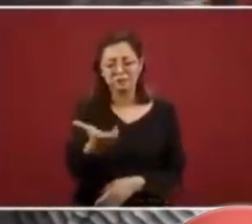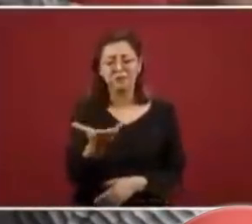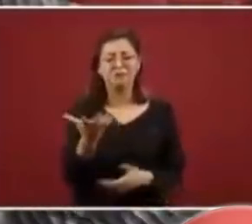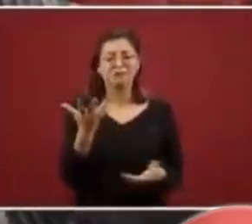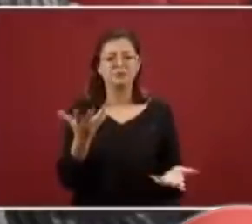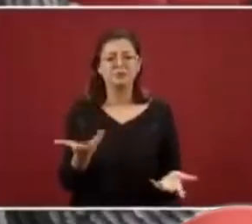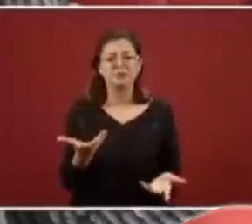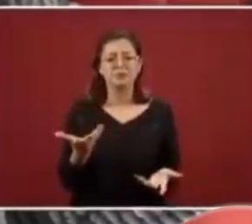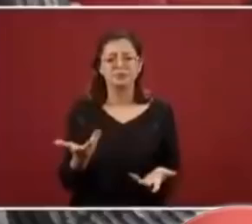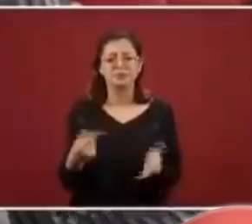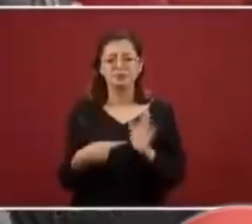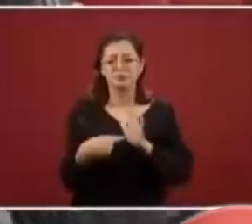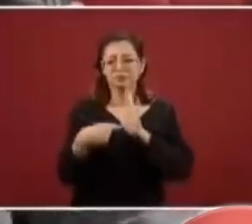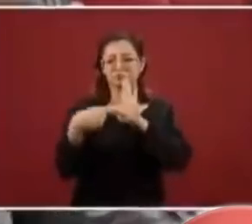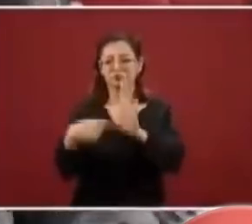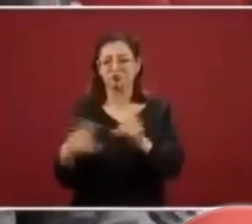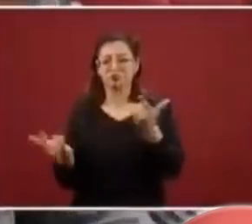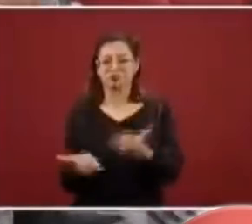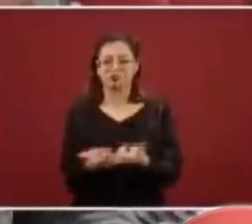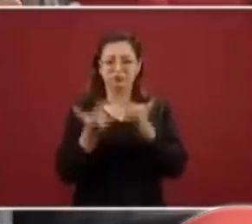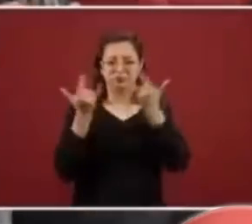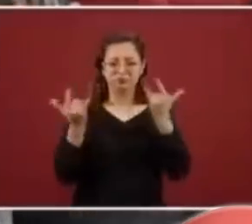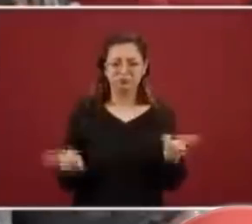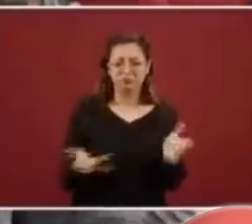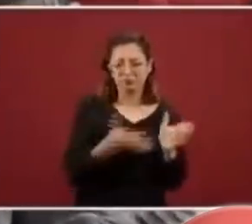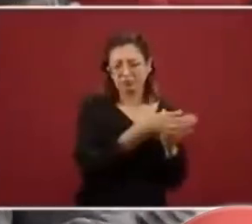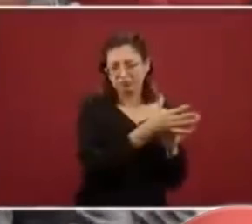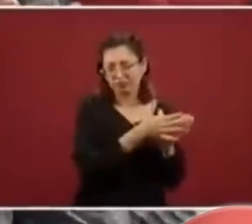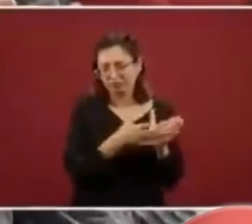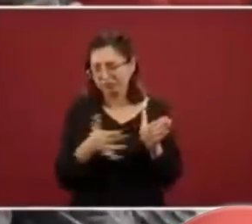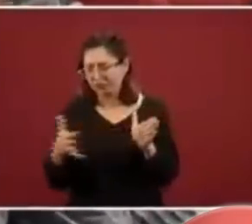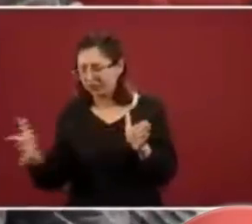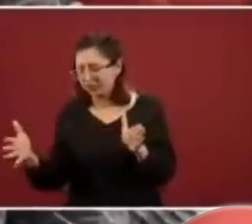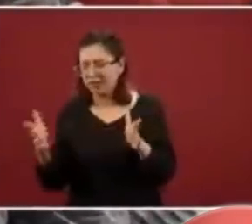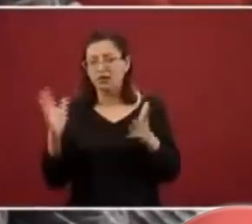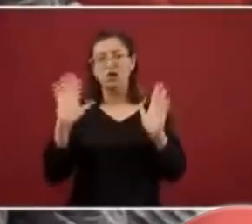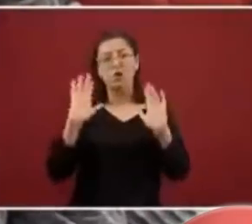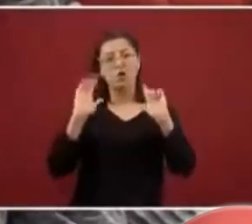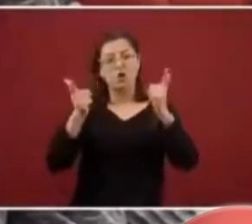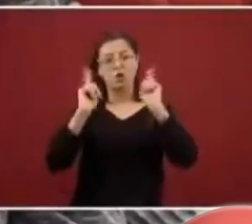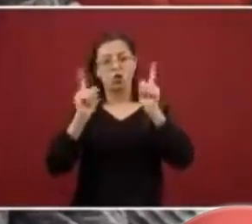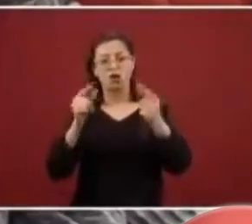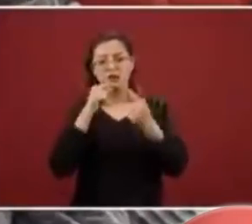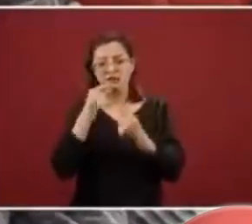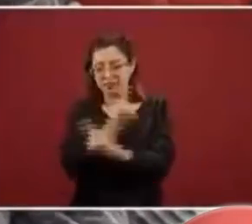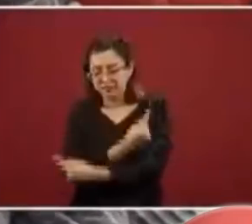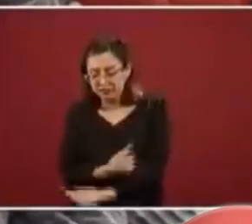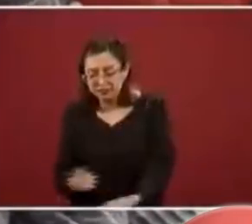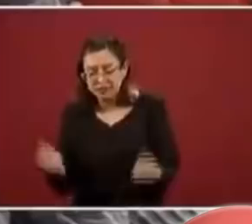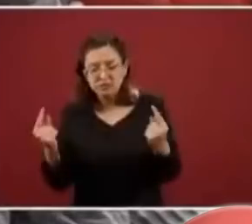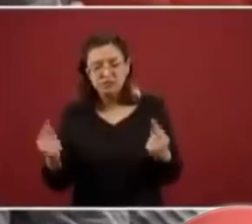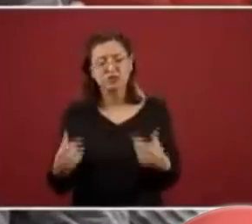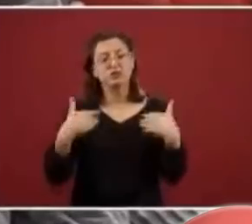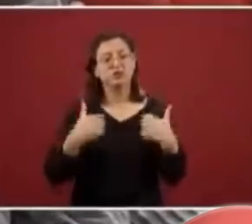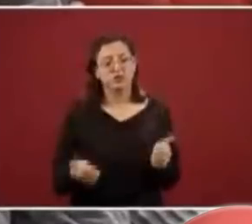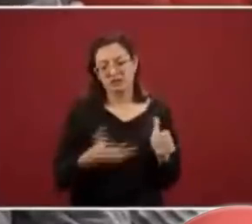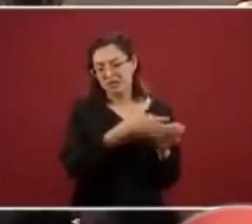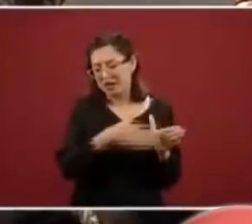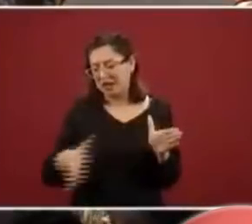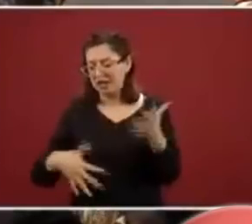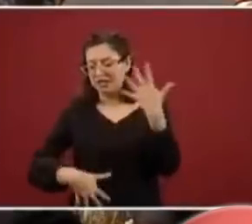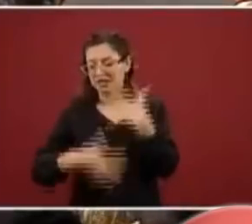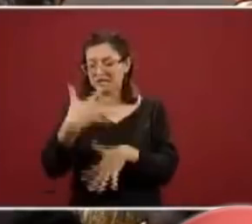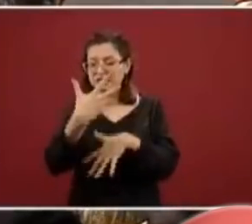excepcional la decena trágica en quincena, que yo espero que ya los niños aprendan que fue una quincena, porque en esos días que no